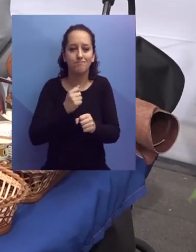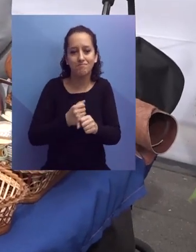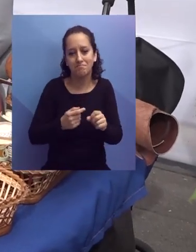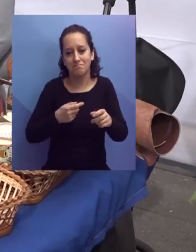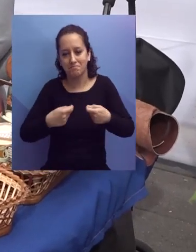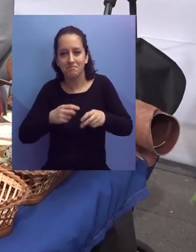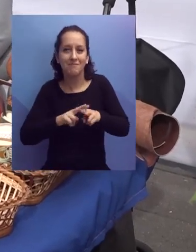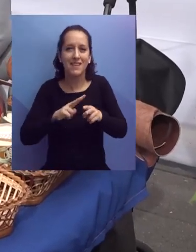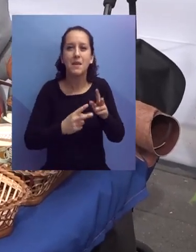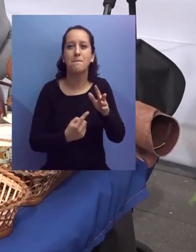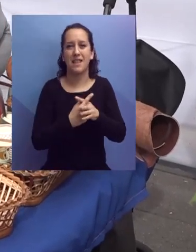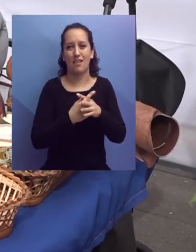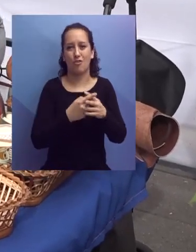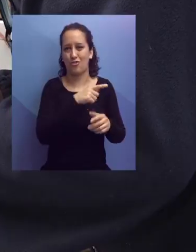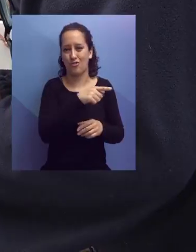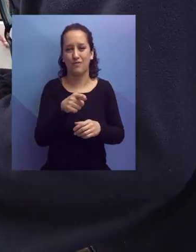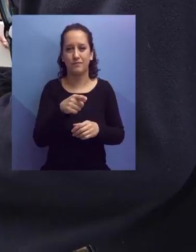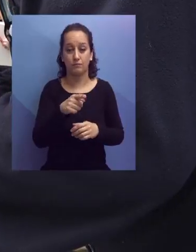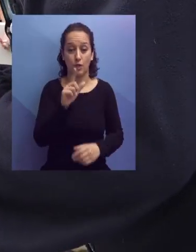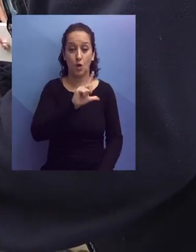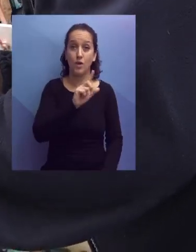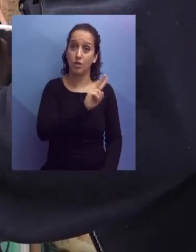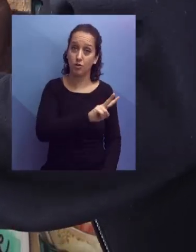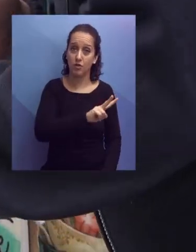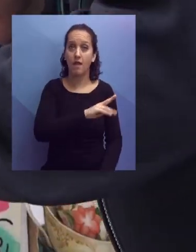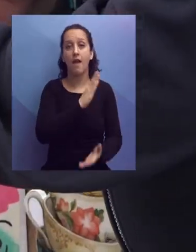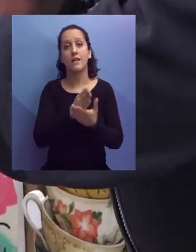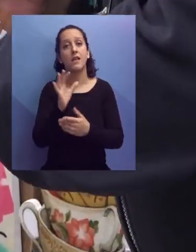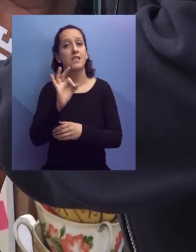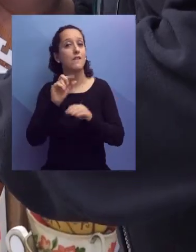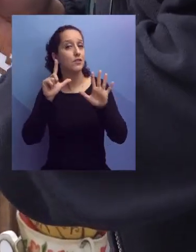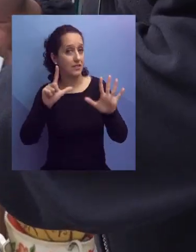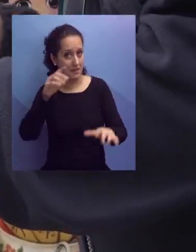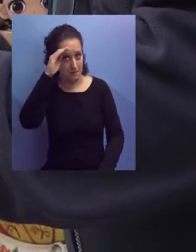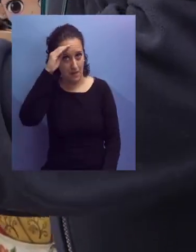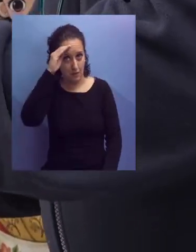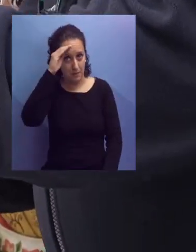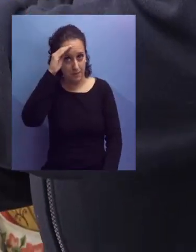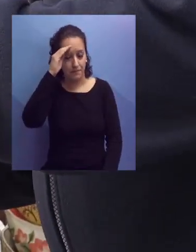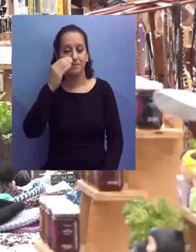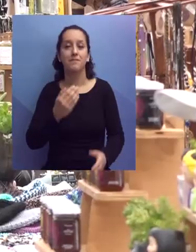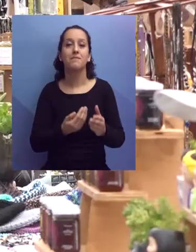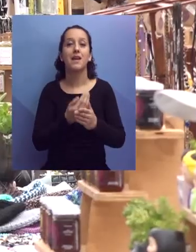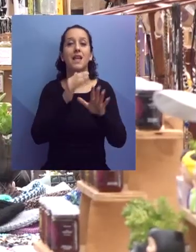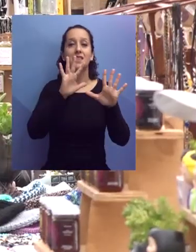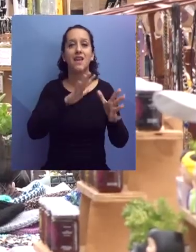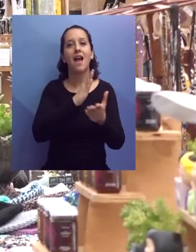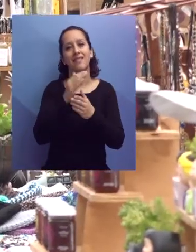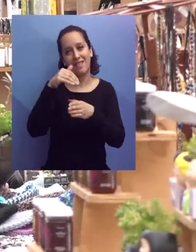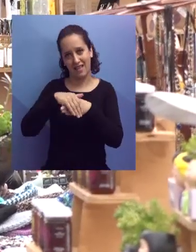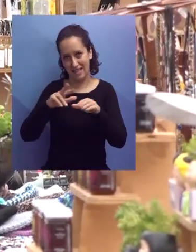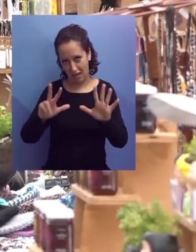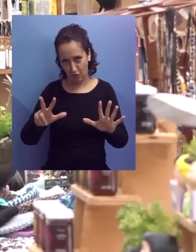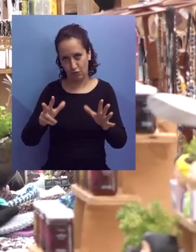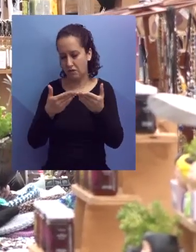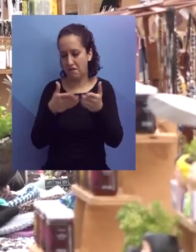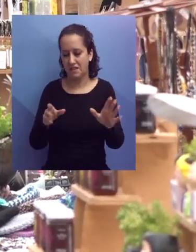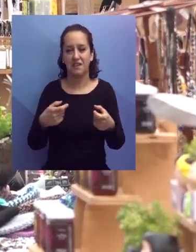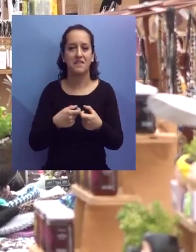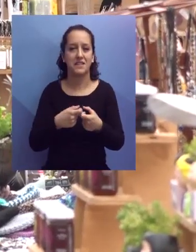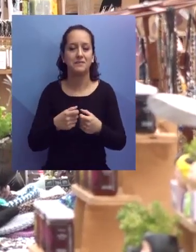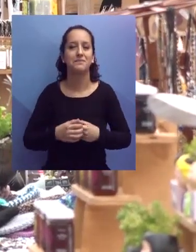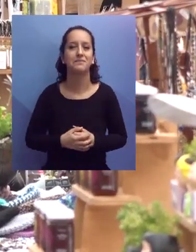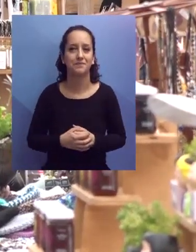agrupaciones de emprendedores y emprendedoras. Feria que se mantuvo desde el lunes 2 hasta el sábado 7 de mayo, desde las 10 hasta las 20